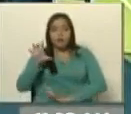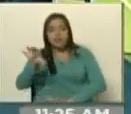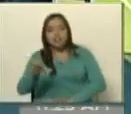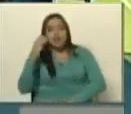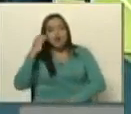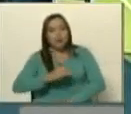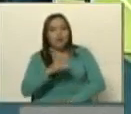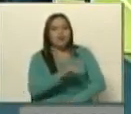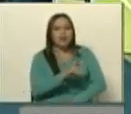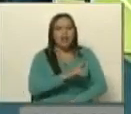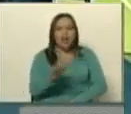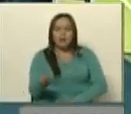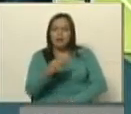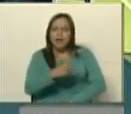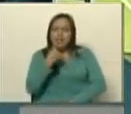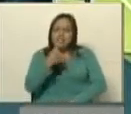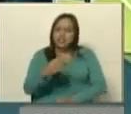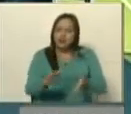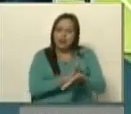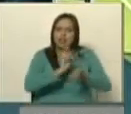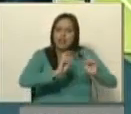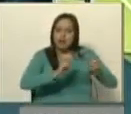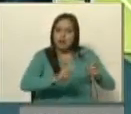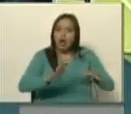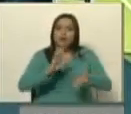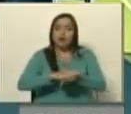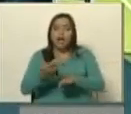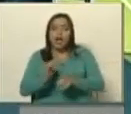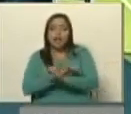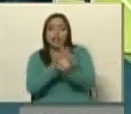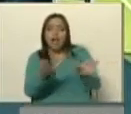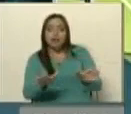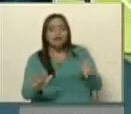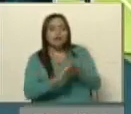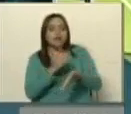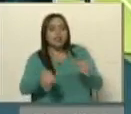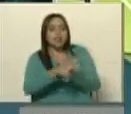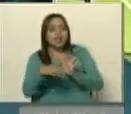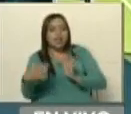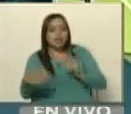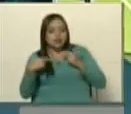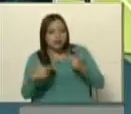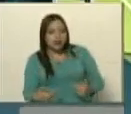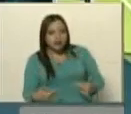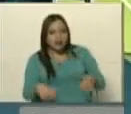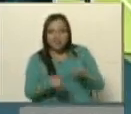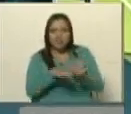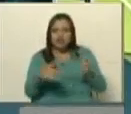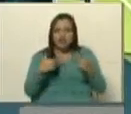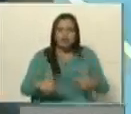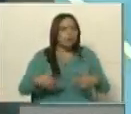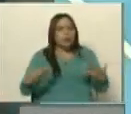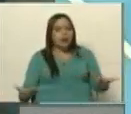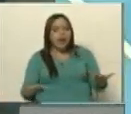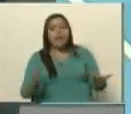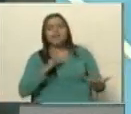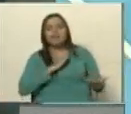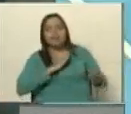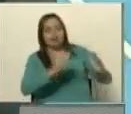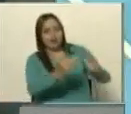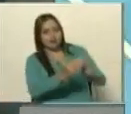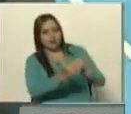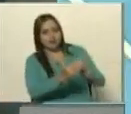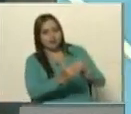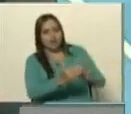Venezuela que tienen mucho que decir en esa materia, porque redefinen el tema de los derechos humanos. Derechos humanos es tener hogar,